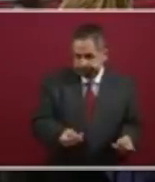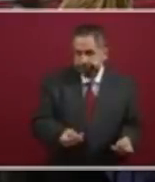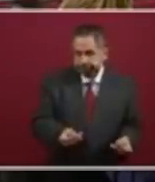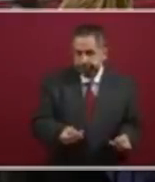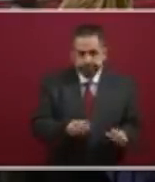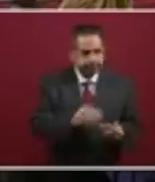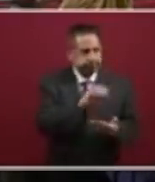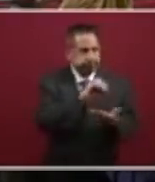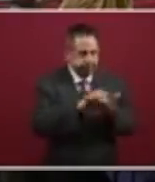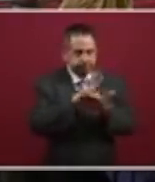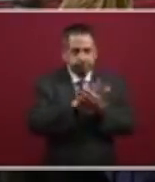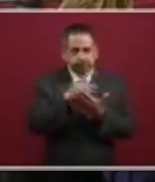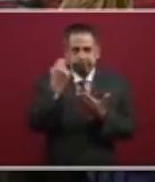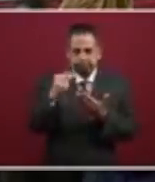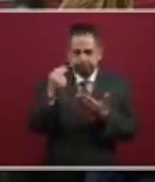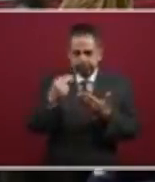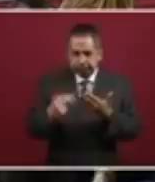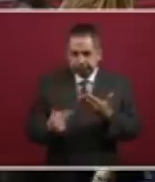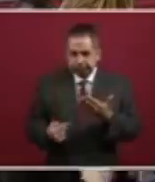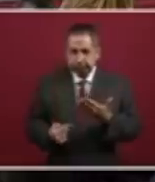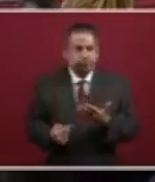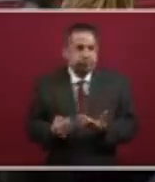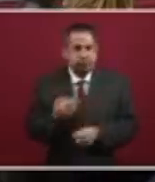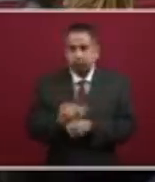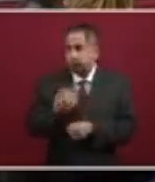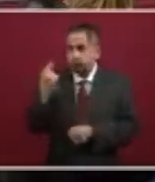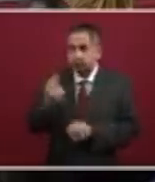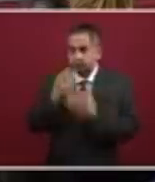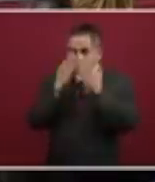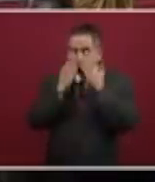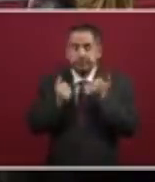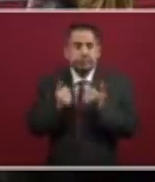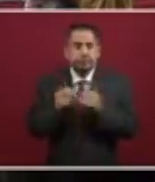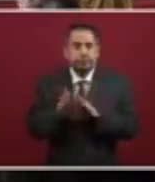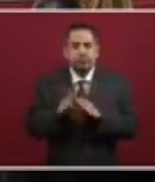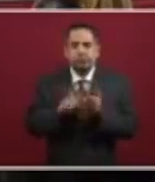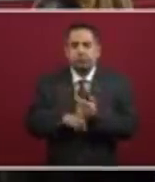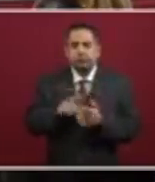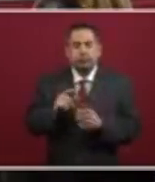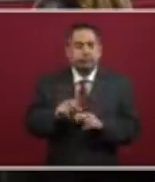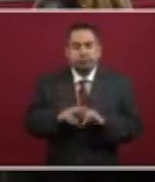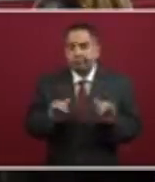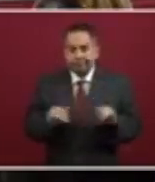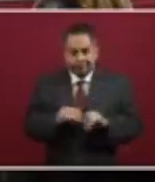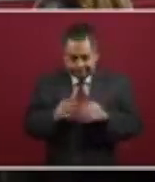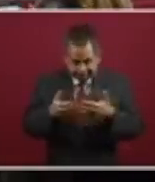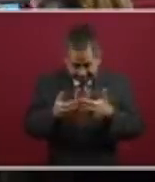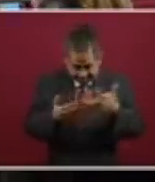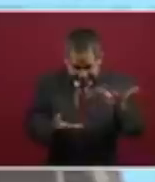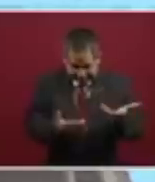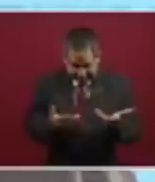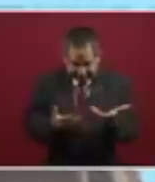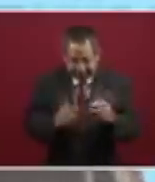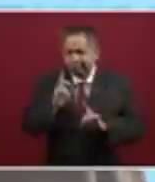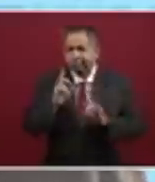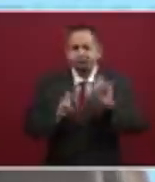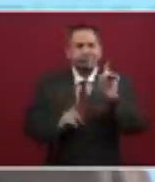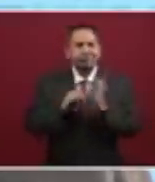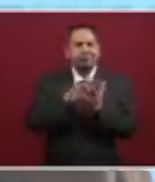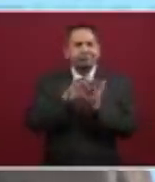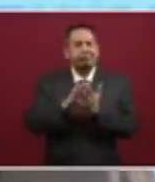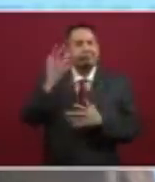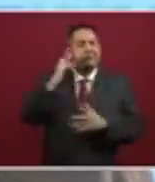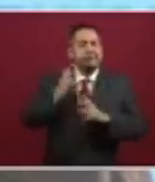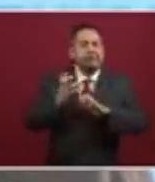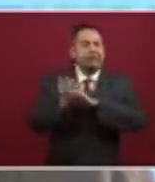que decirlo, no existe ni tiene en realidad información confiable.